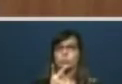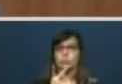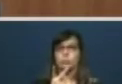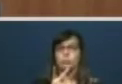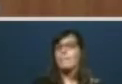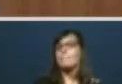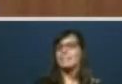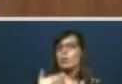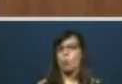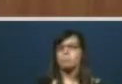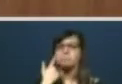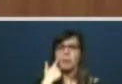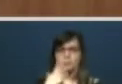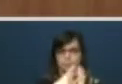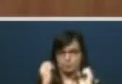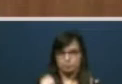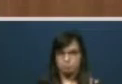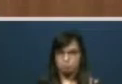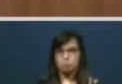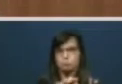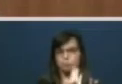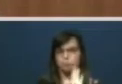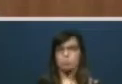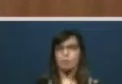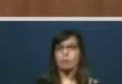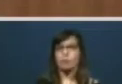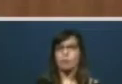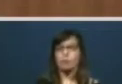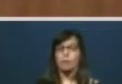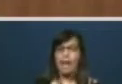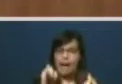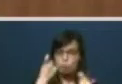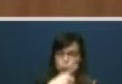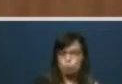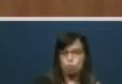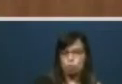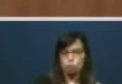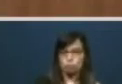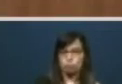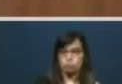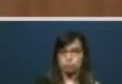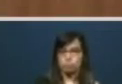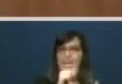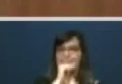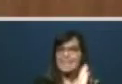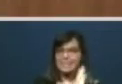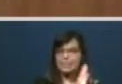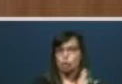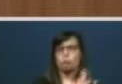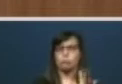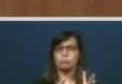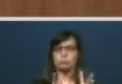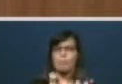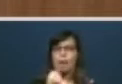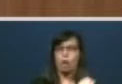bases seguiremos buscando a todos aquellos alumnos que cumpliendo los requisitos de renta y patrimonio